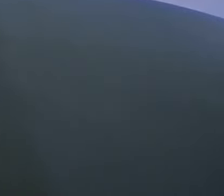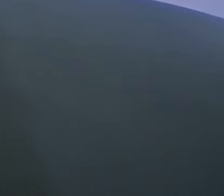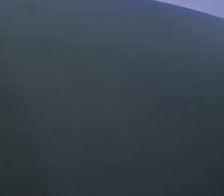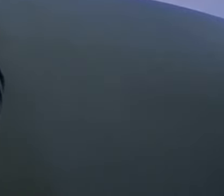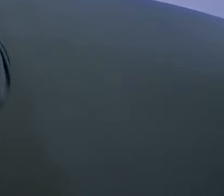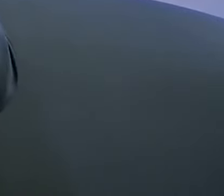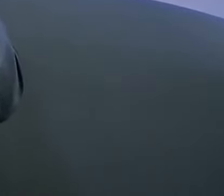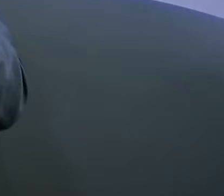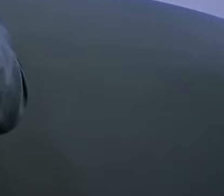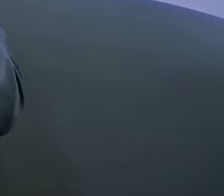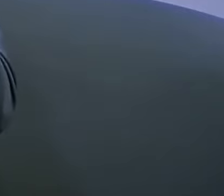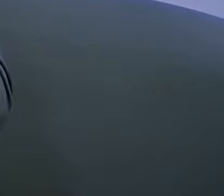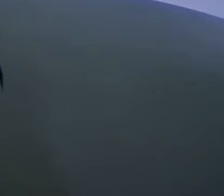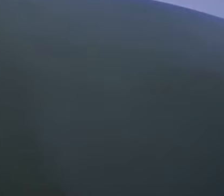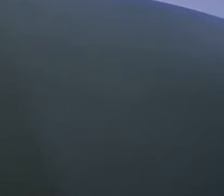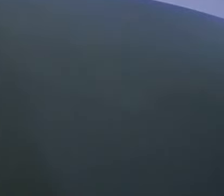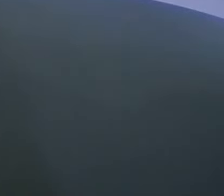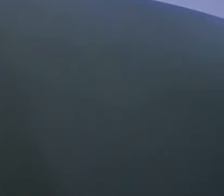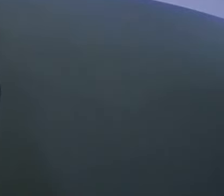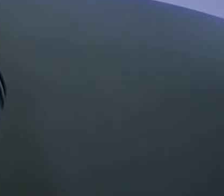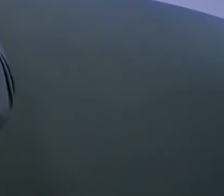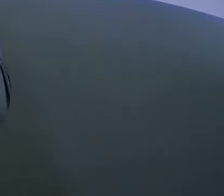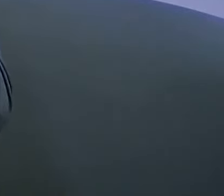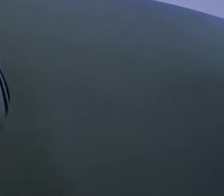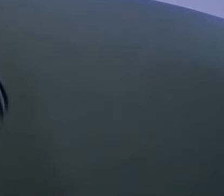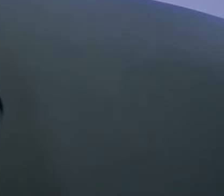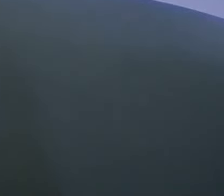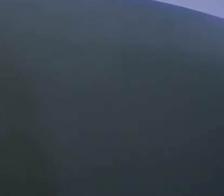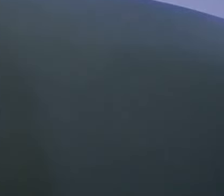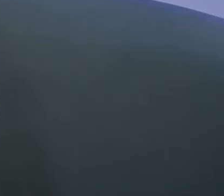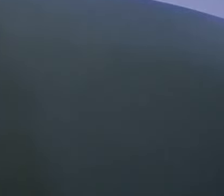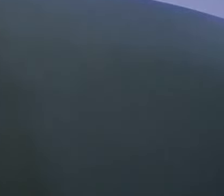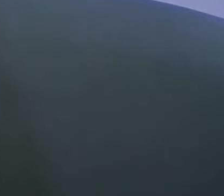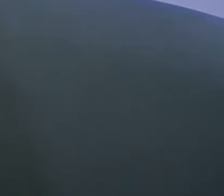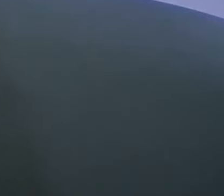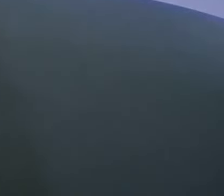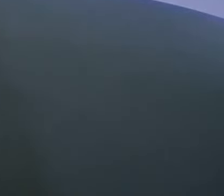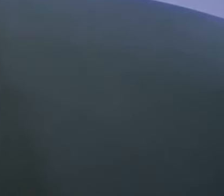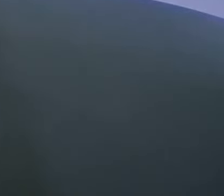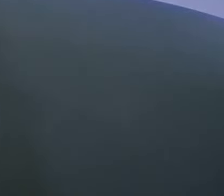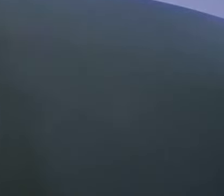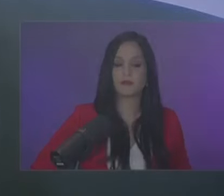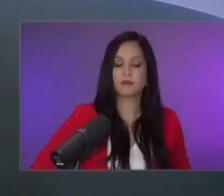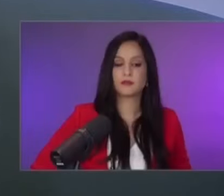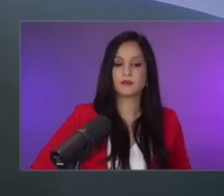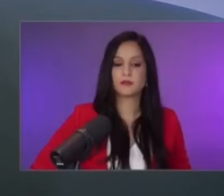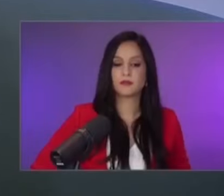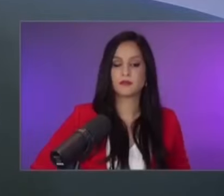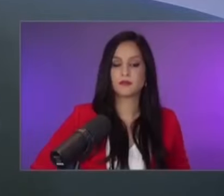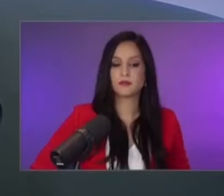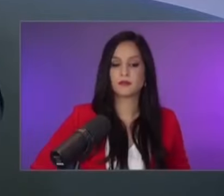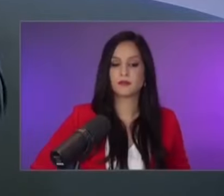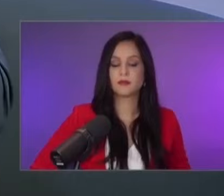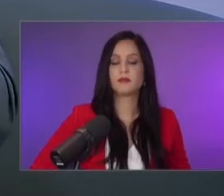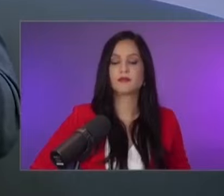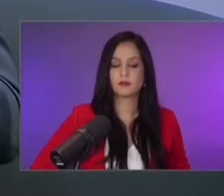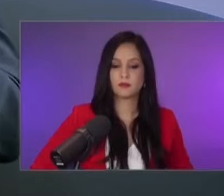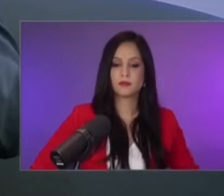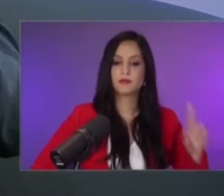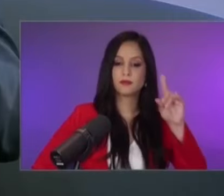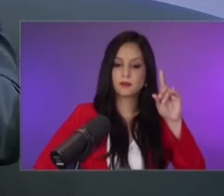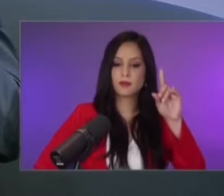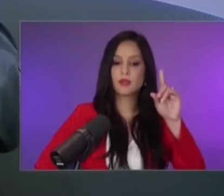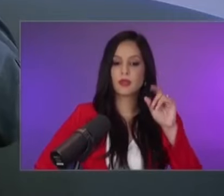explotar esos elementos de tierras raras que encuentre ahí y elementos estratégicos que puedan